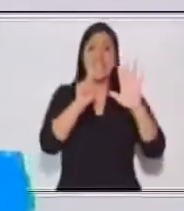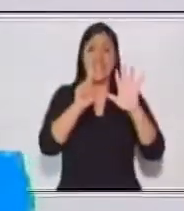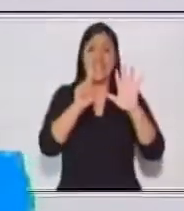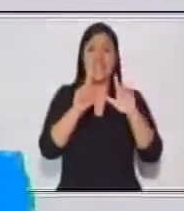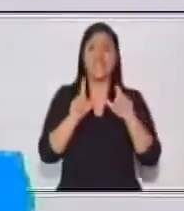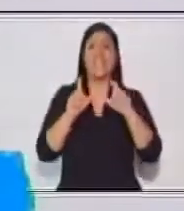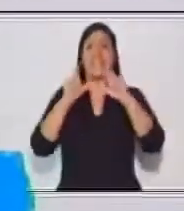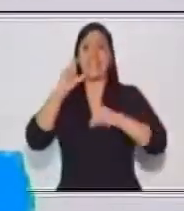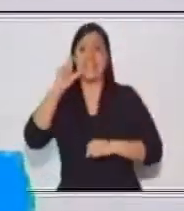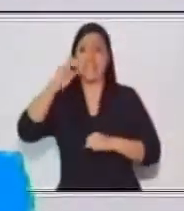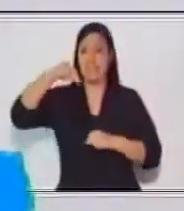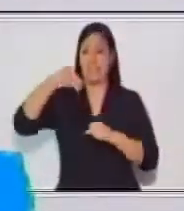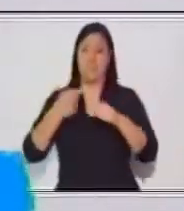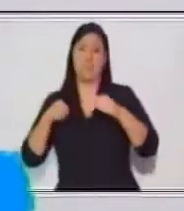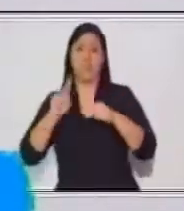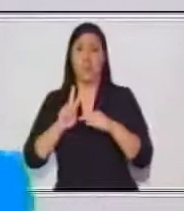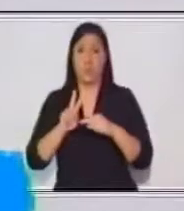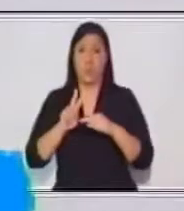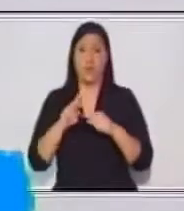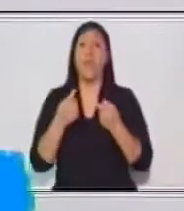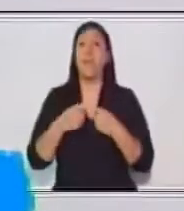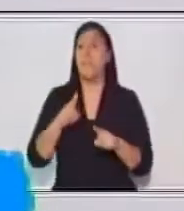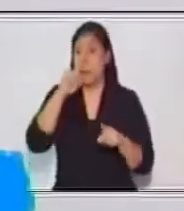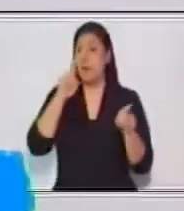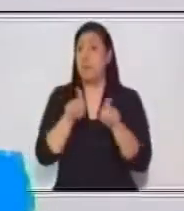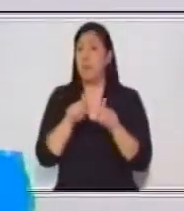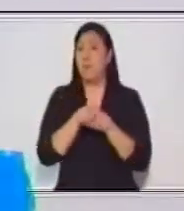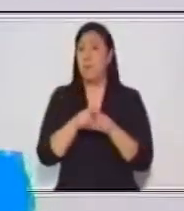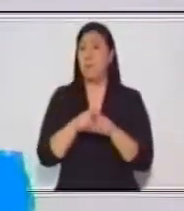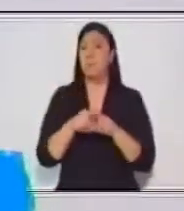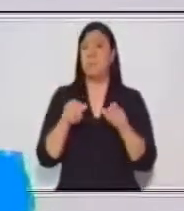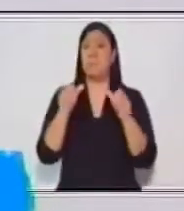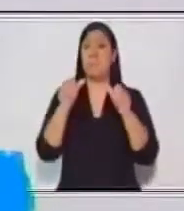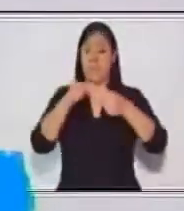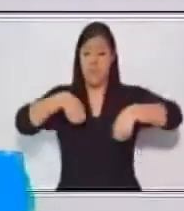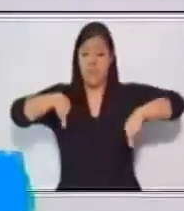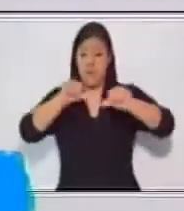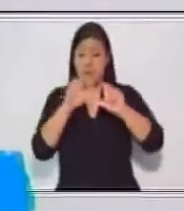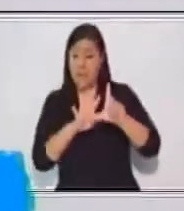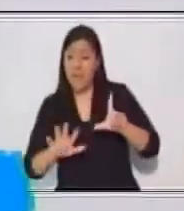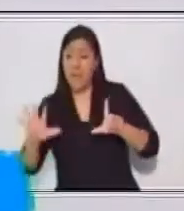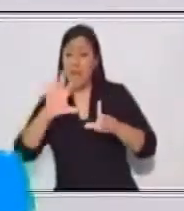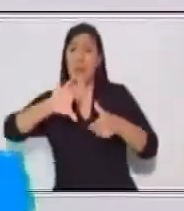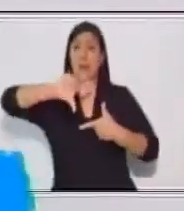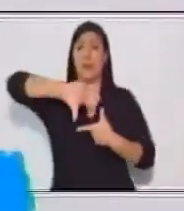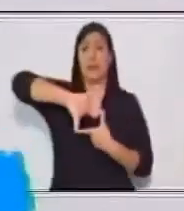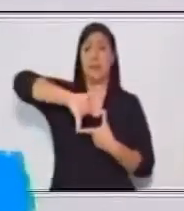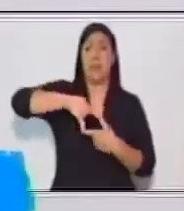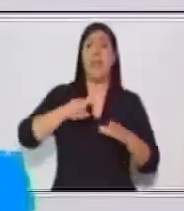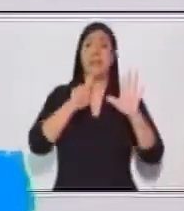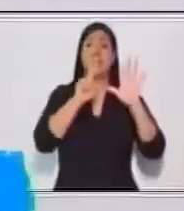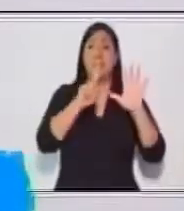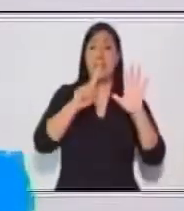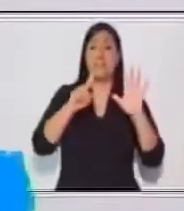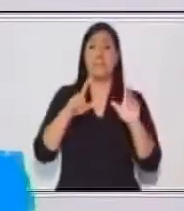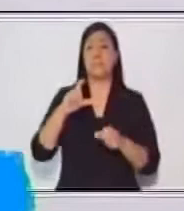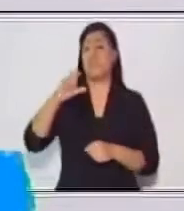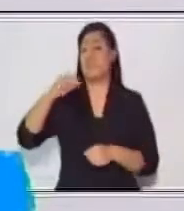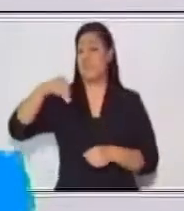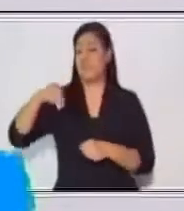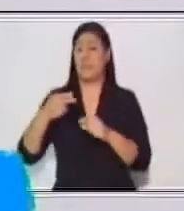también el área de este rectángulo son 6 centímetros cuadrados. ¿Qué fue cambiando